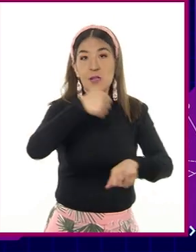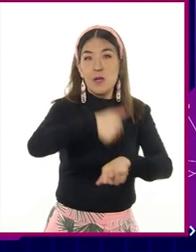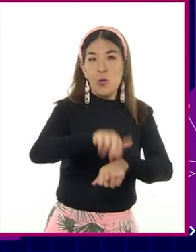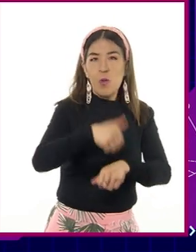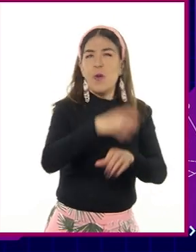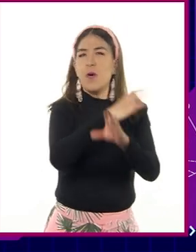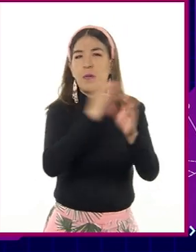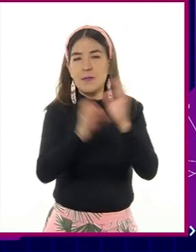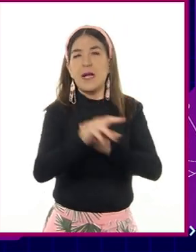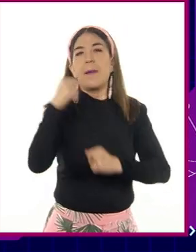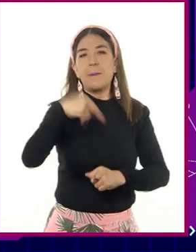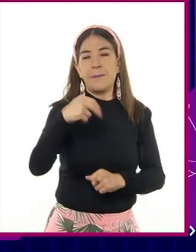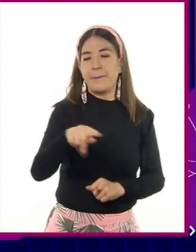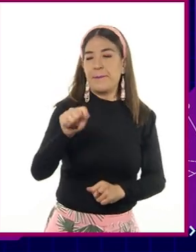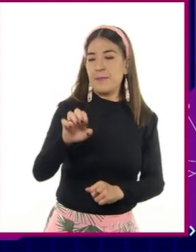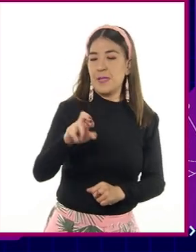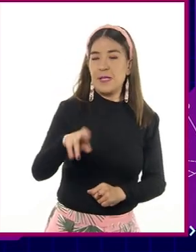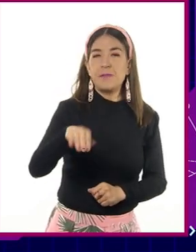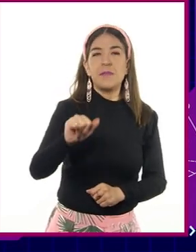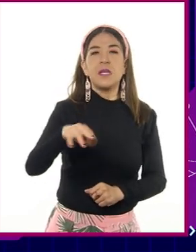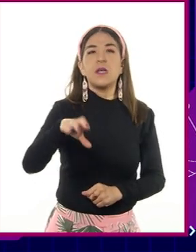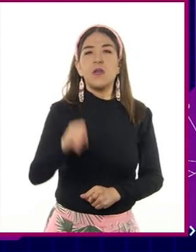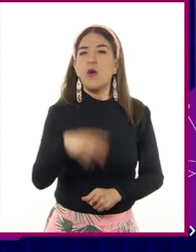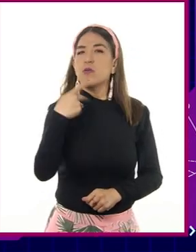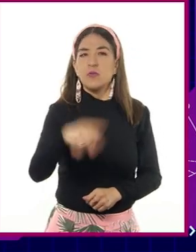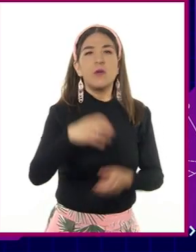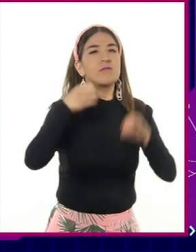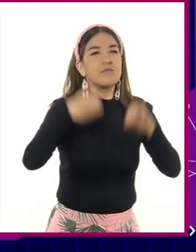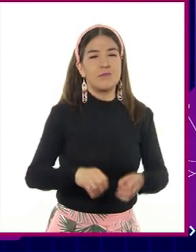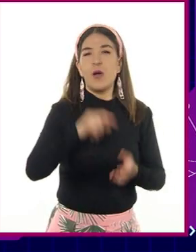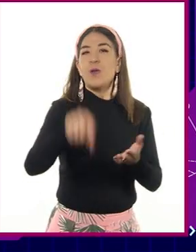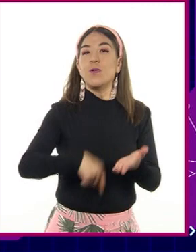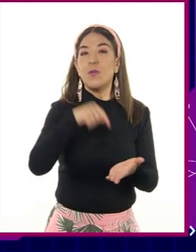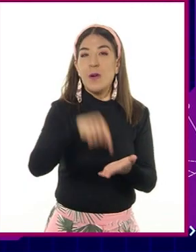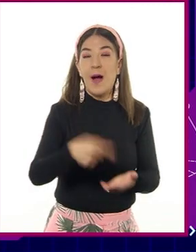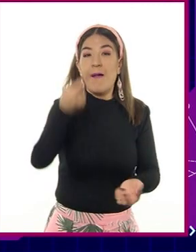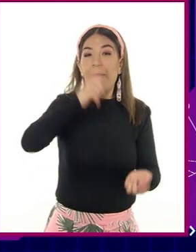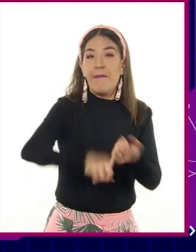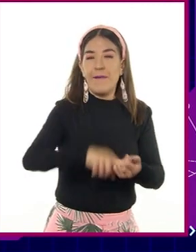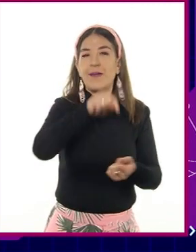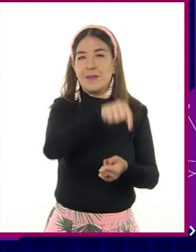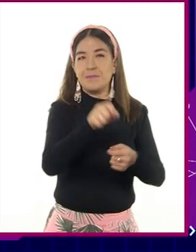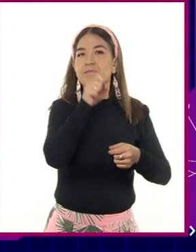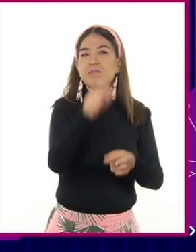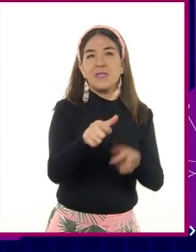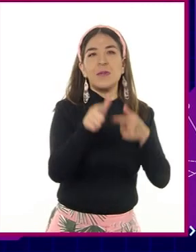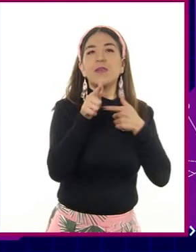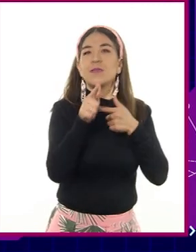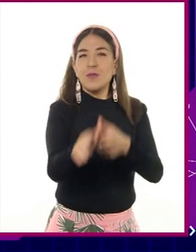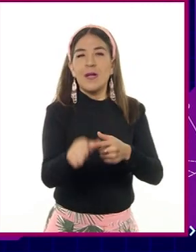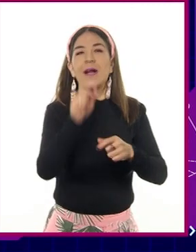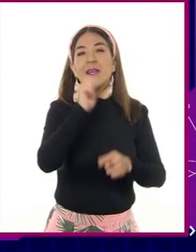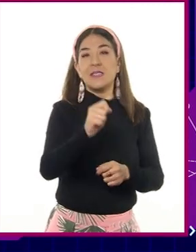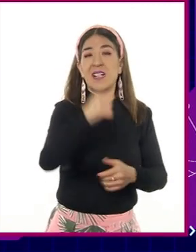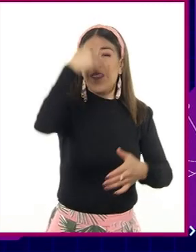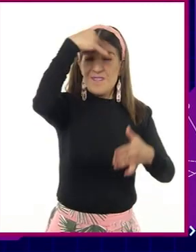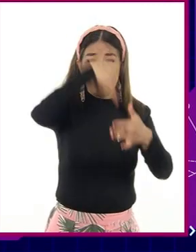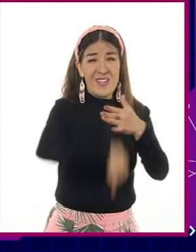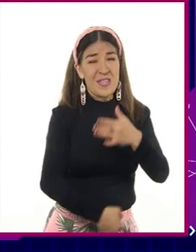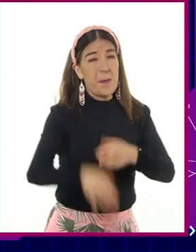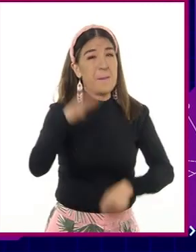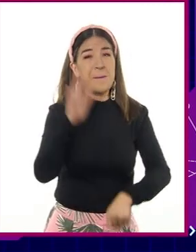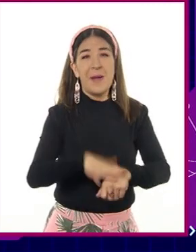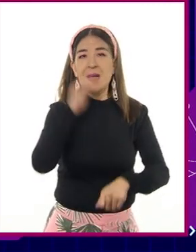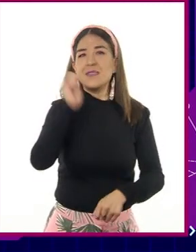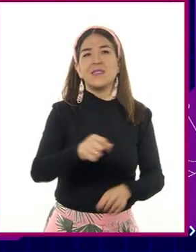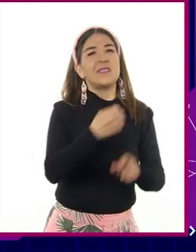conoce como término. Cada término ocupa una posición dentro de la sucesión. Una sucesión finita tiene una